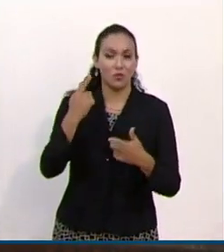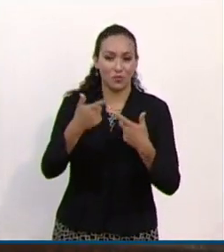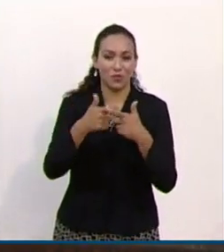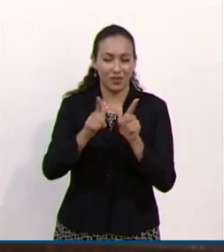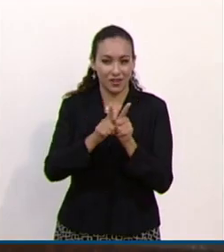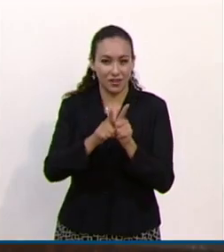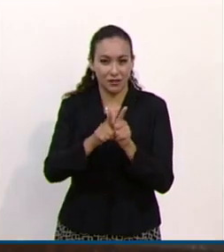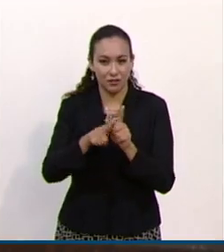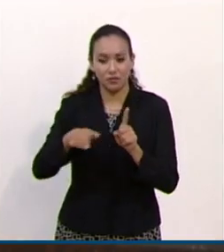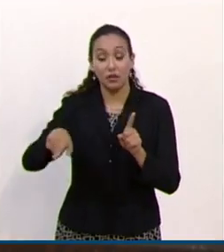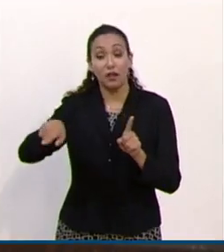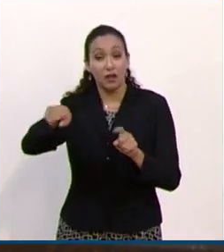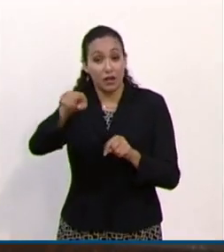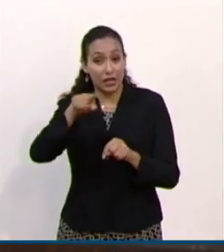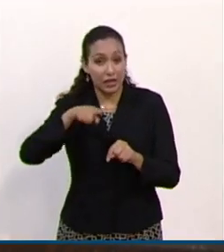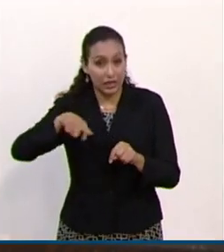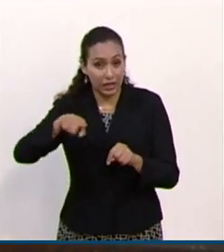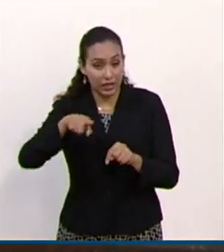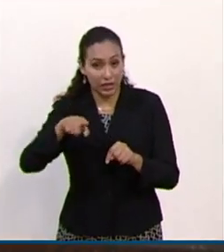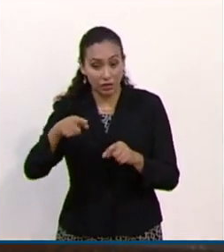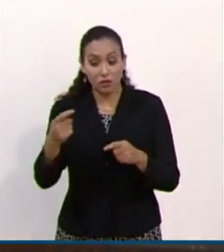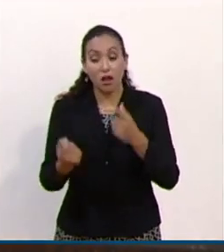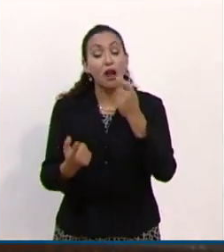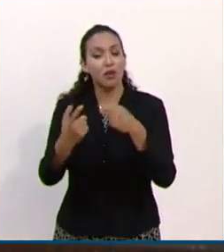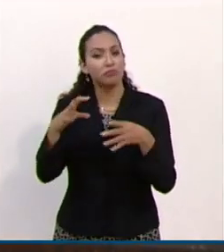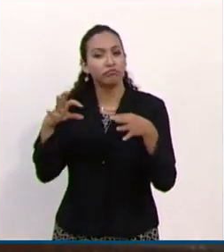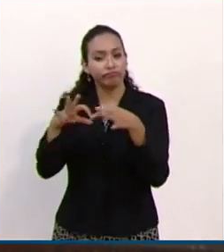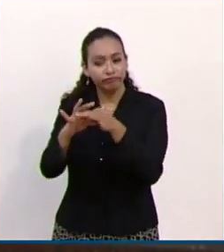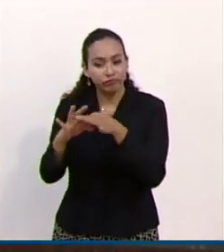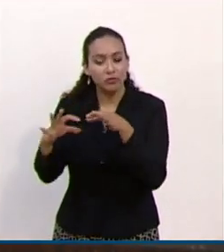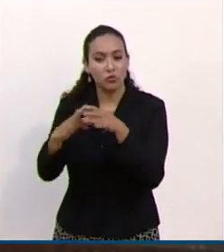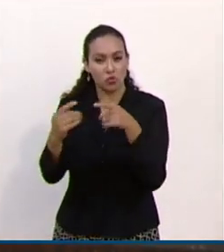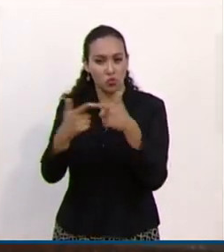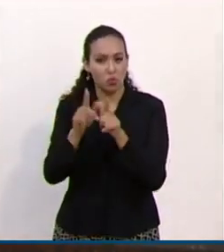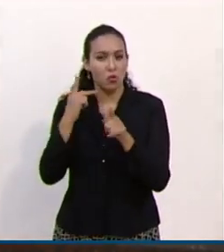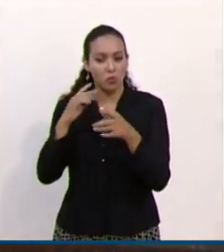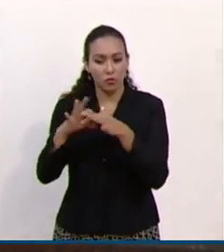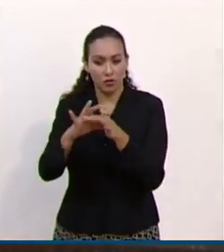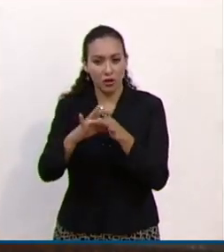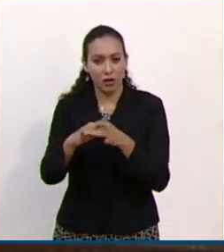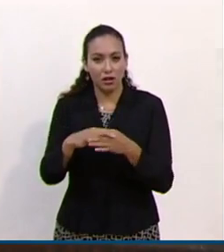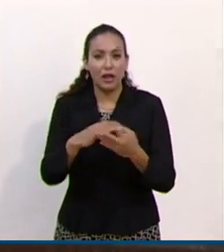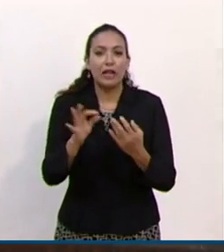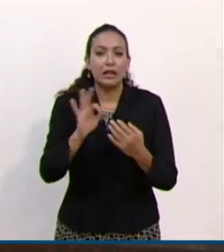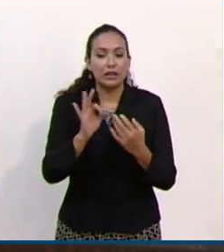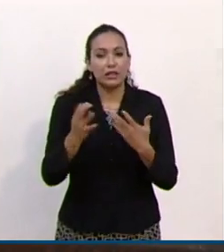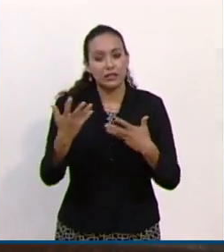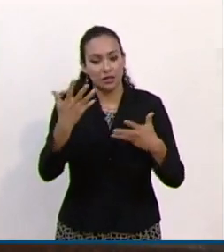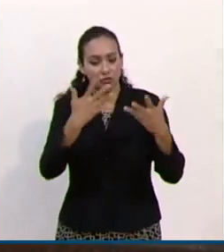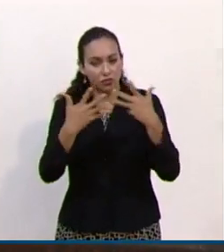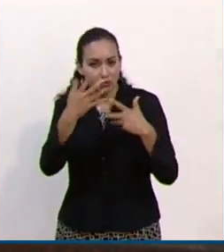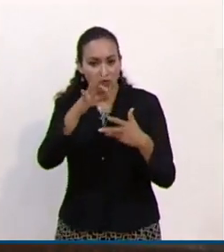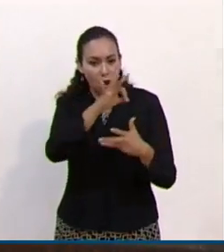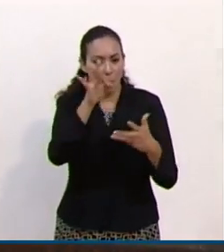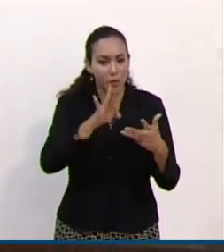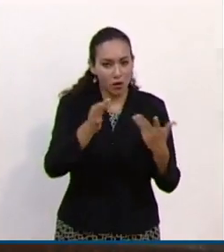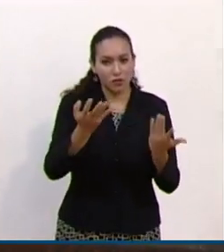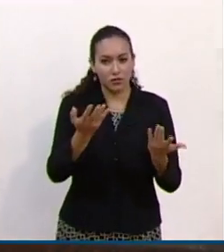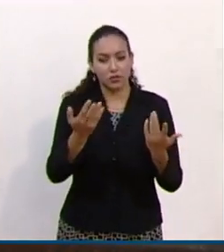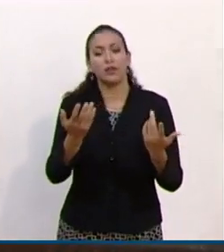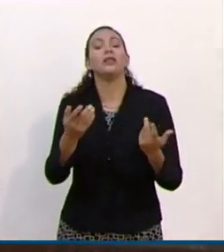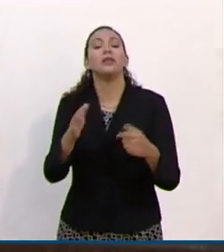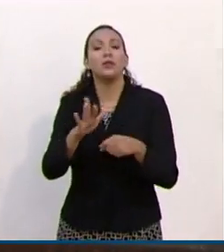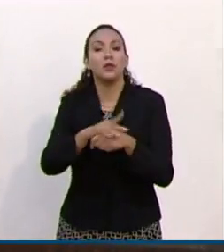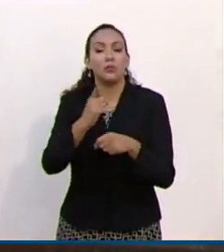contiendan bajo la figura de coalición puedan distorsionar los porcentajes de representatividad con